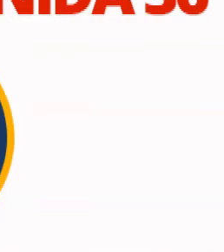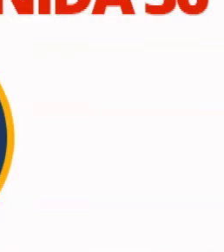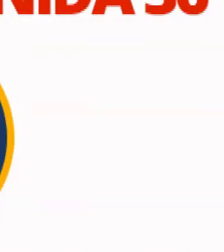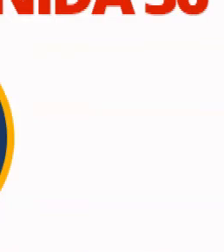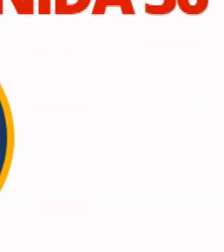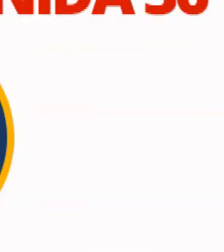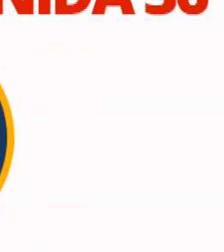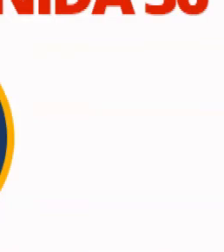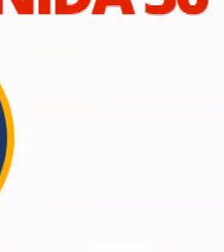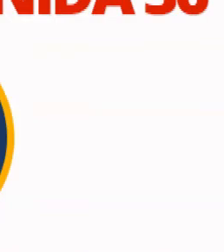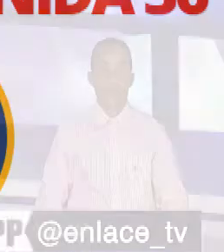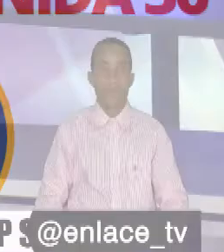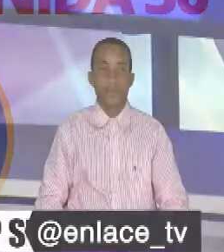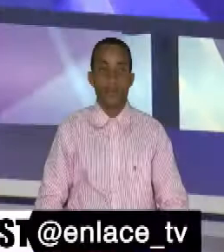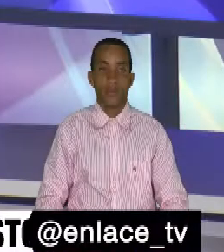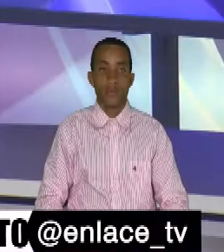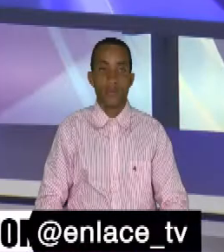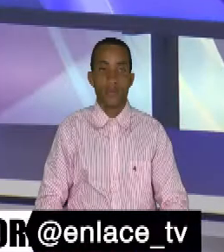avenida 36.